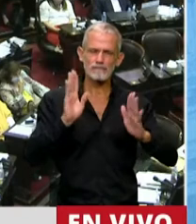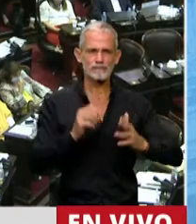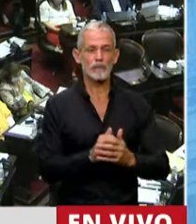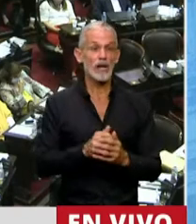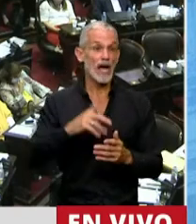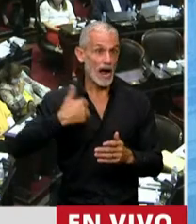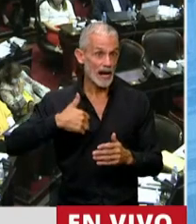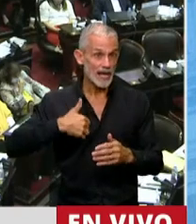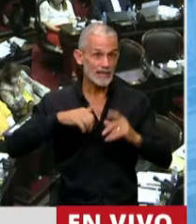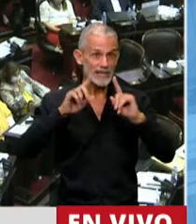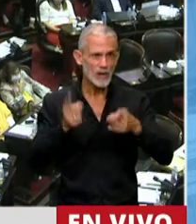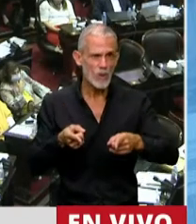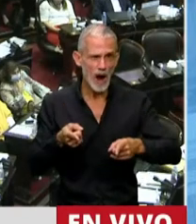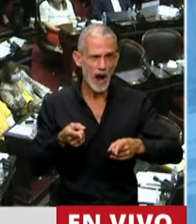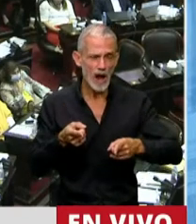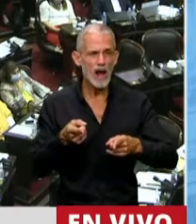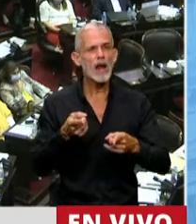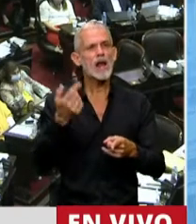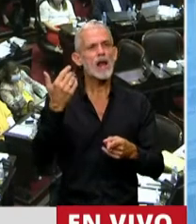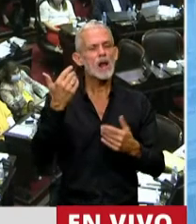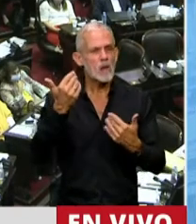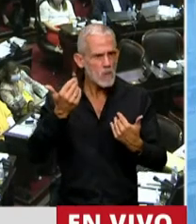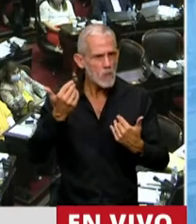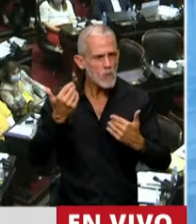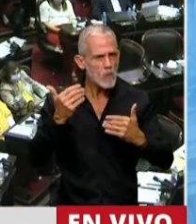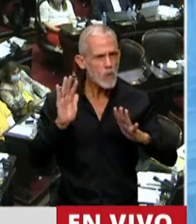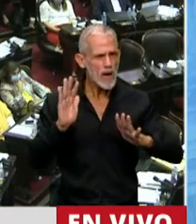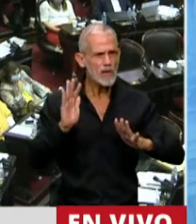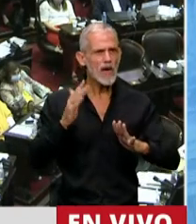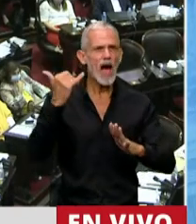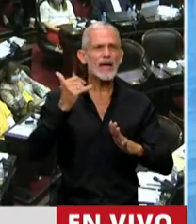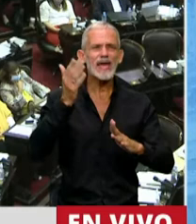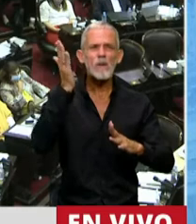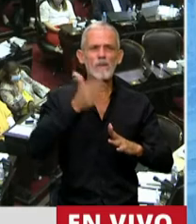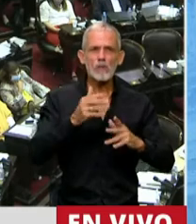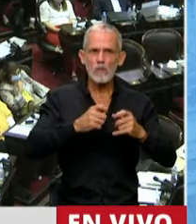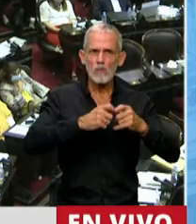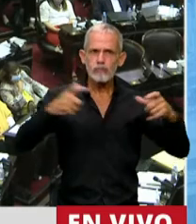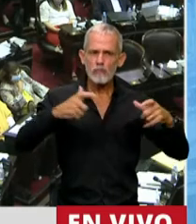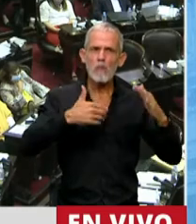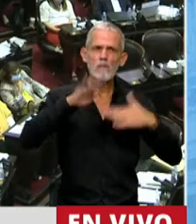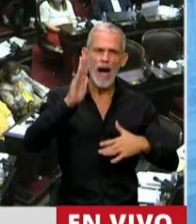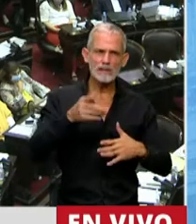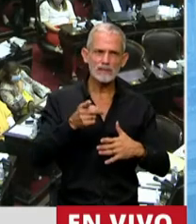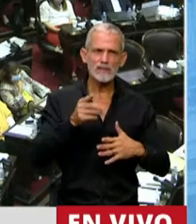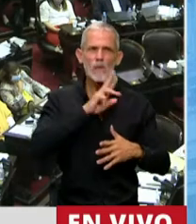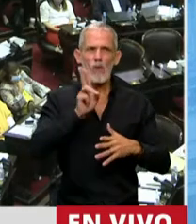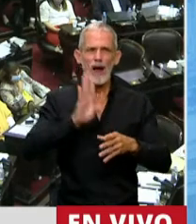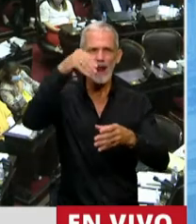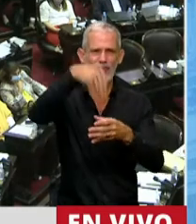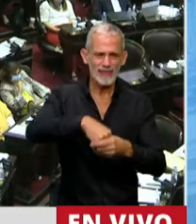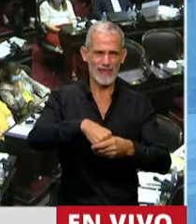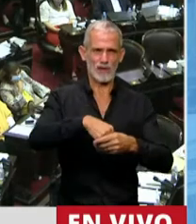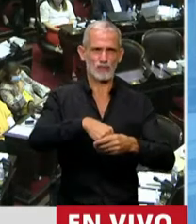esto, Argentina puede presentar uno de los porcentajes más altos de participación de